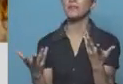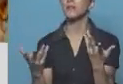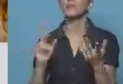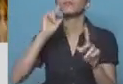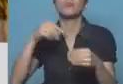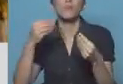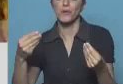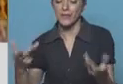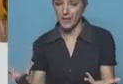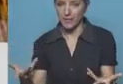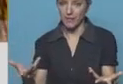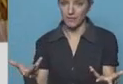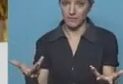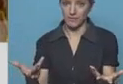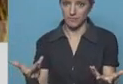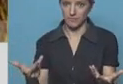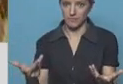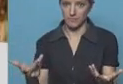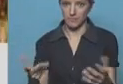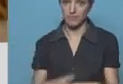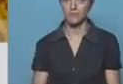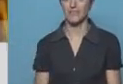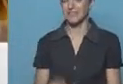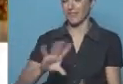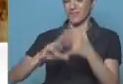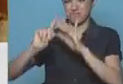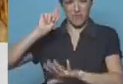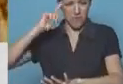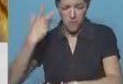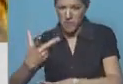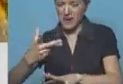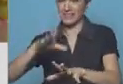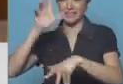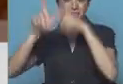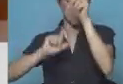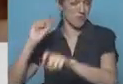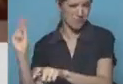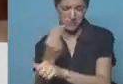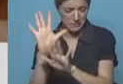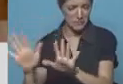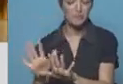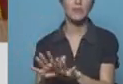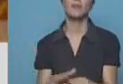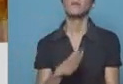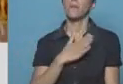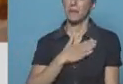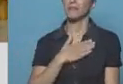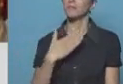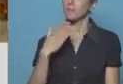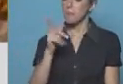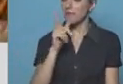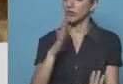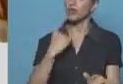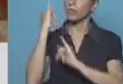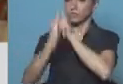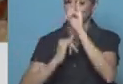causas de este fenómeno, y creo de esta locura, de esta tragedia, de este desastre. Yo creo que lo planteé muy claramente en el